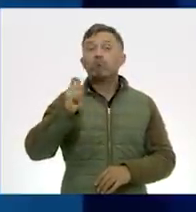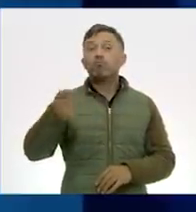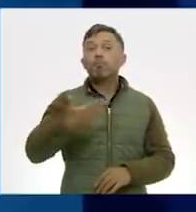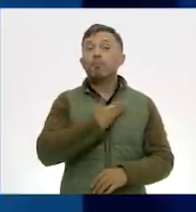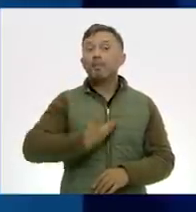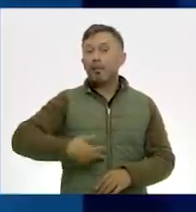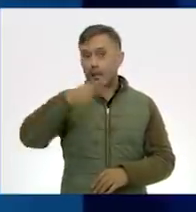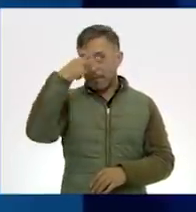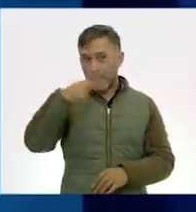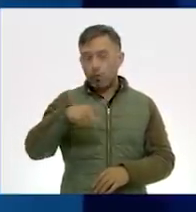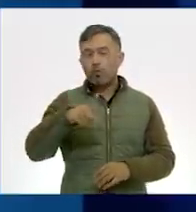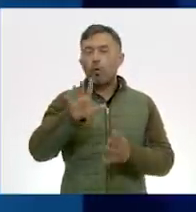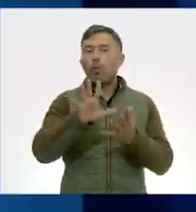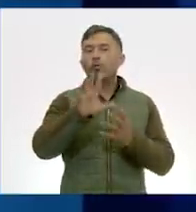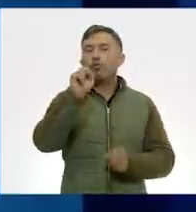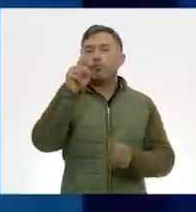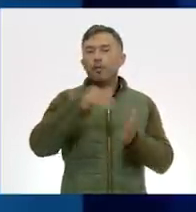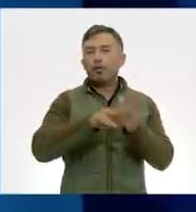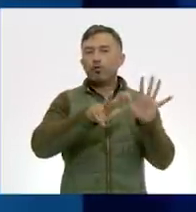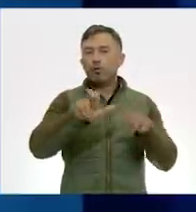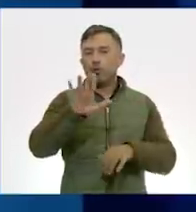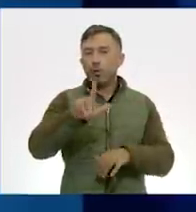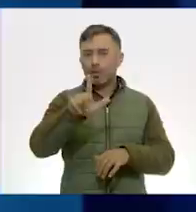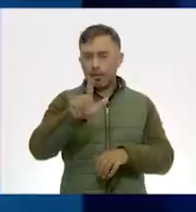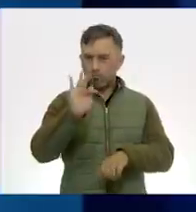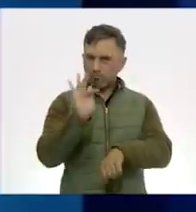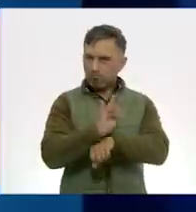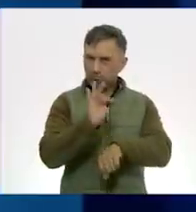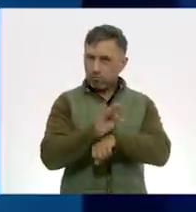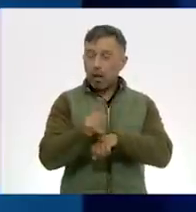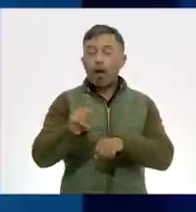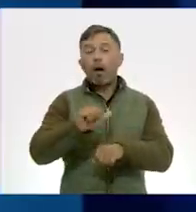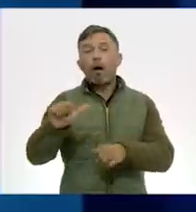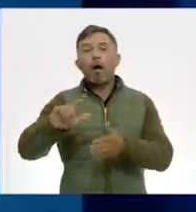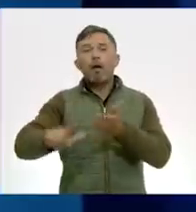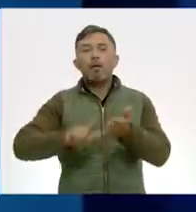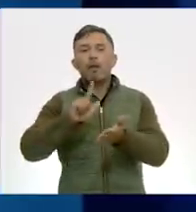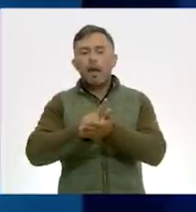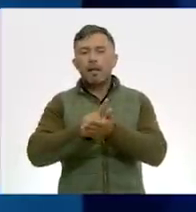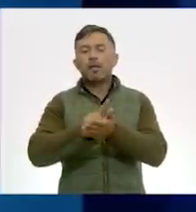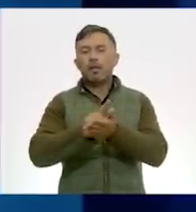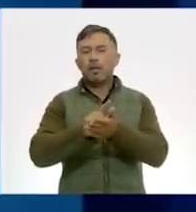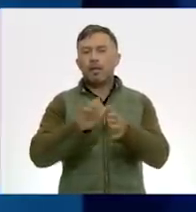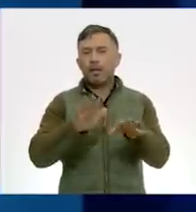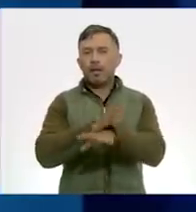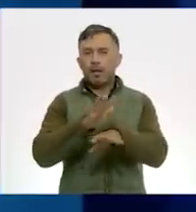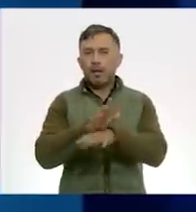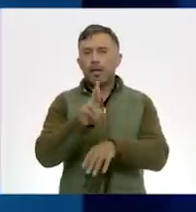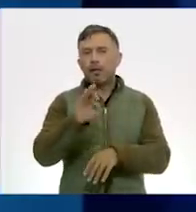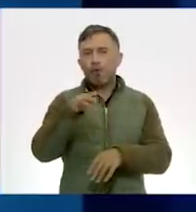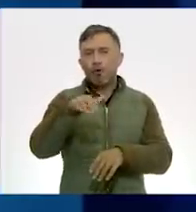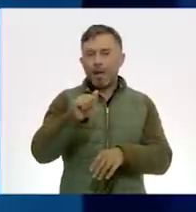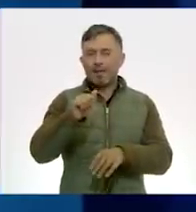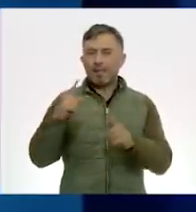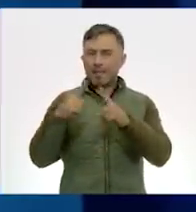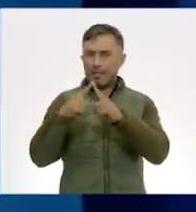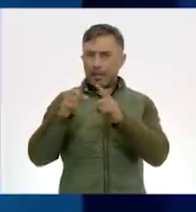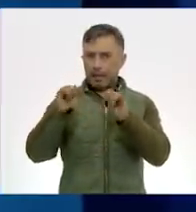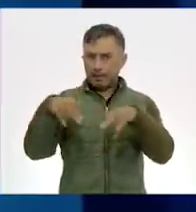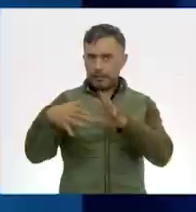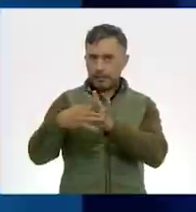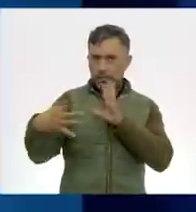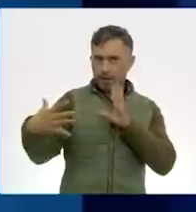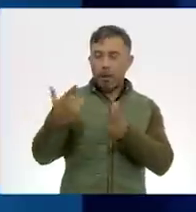de 1857, proclamó las leyes de reforma y enfrentó con éxito la intervención francesa y el